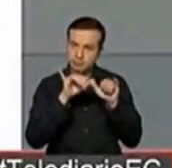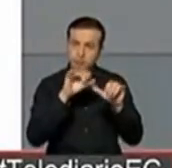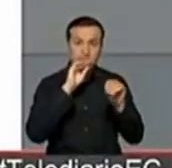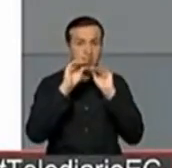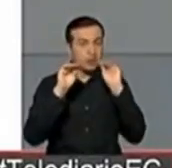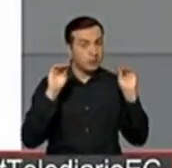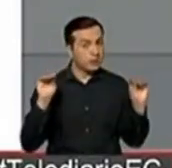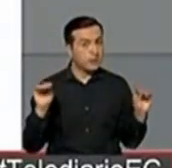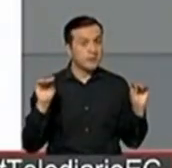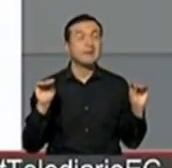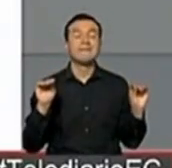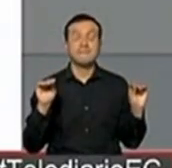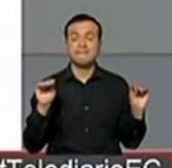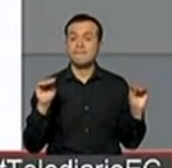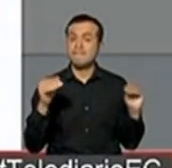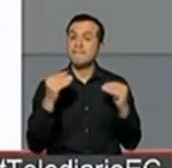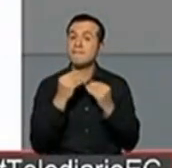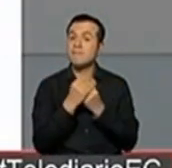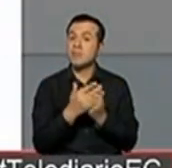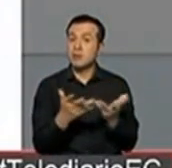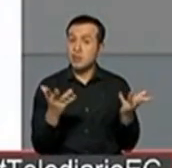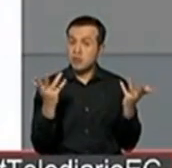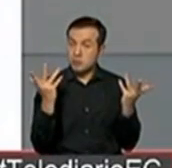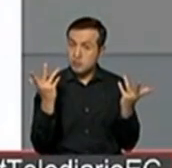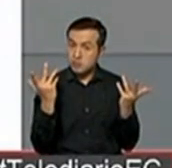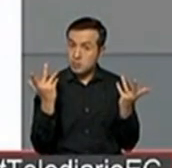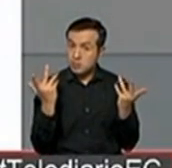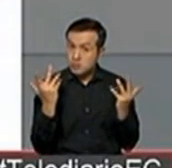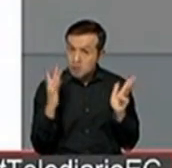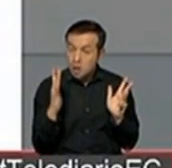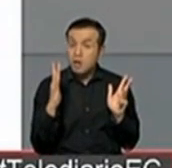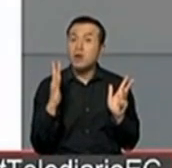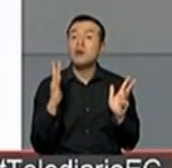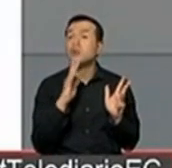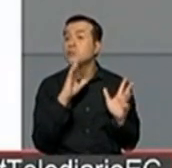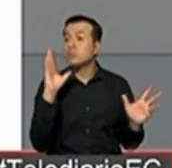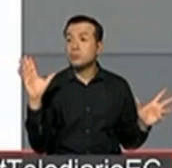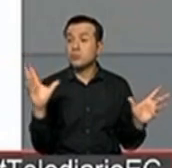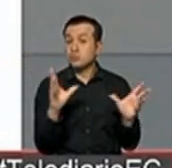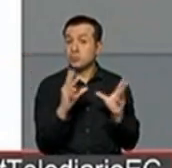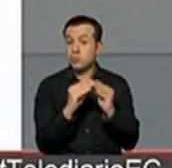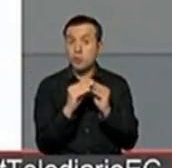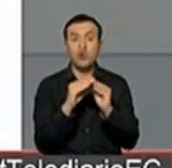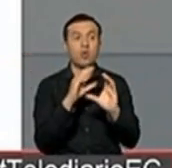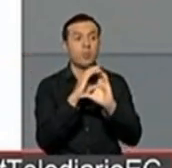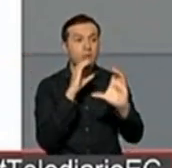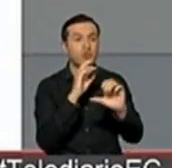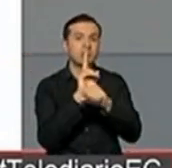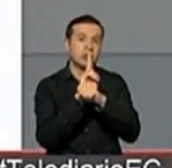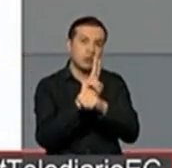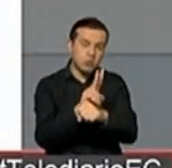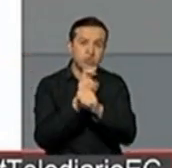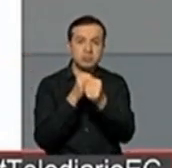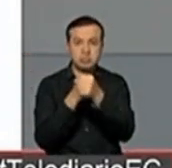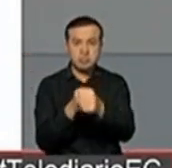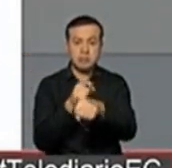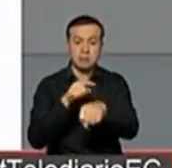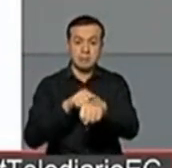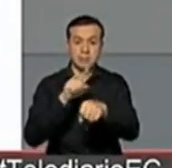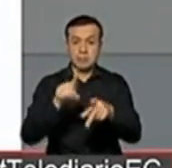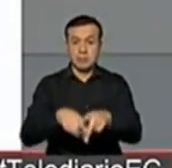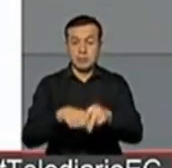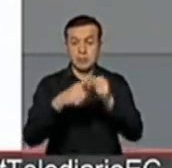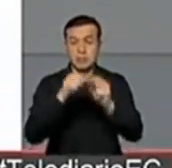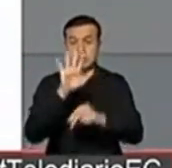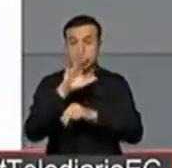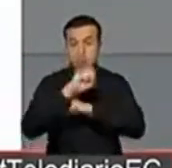pasajeros que precisamente da cuenta de que ya estarán disponibles todos los sistemas de transporte desde las 5 de la mañana